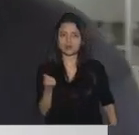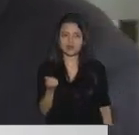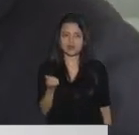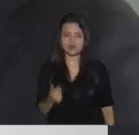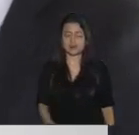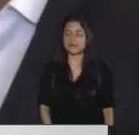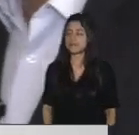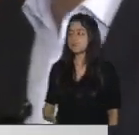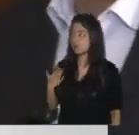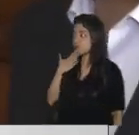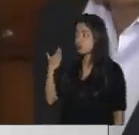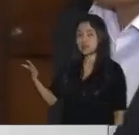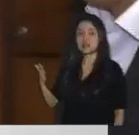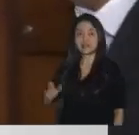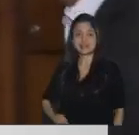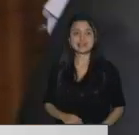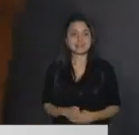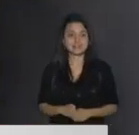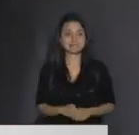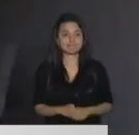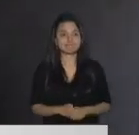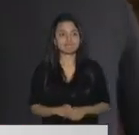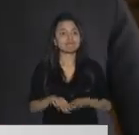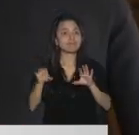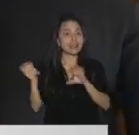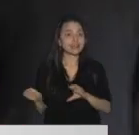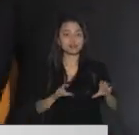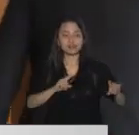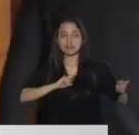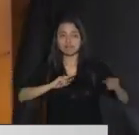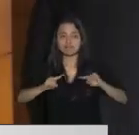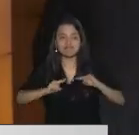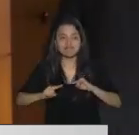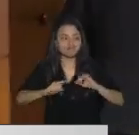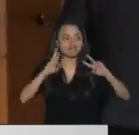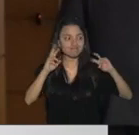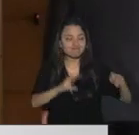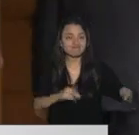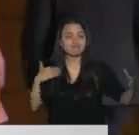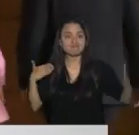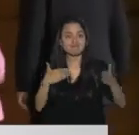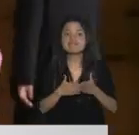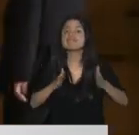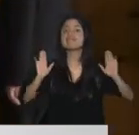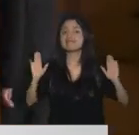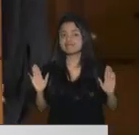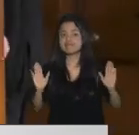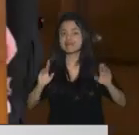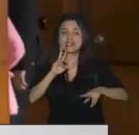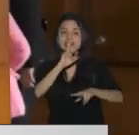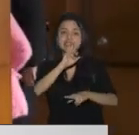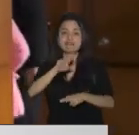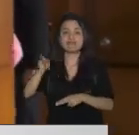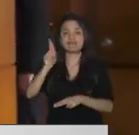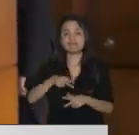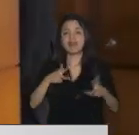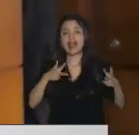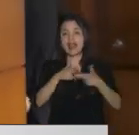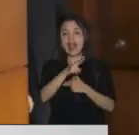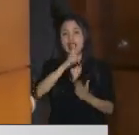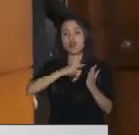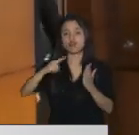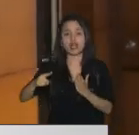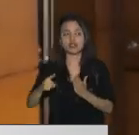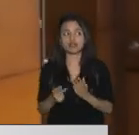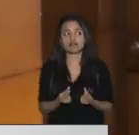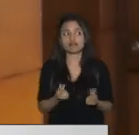gracias, ministro. Conclusiones del PMU entonces: acciones administrativas, posibles demandas, y van a cancelar contratos posiblemente con IFX si no